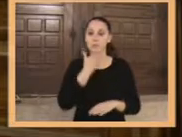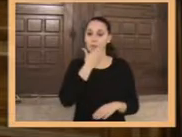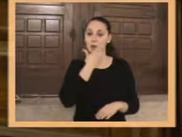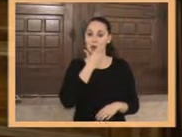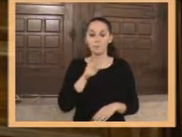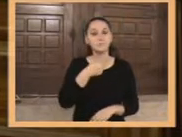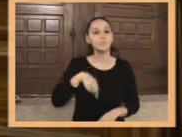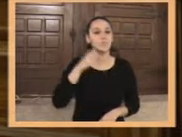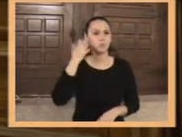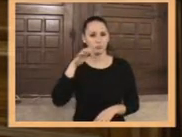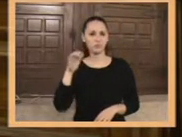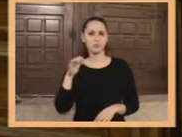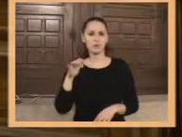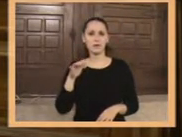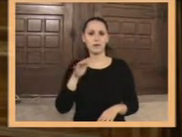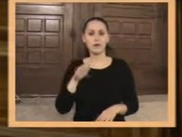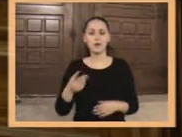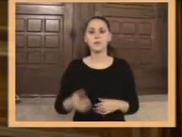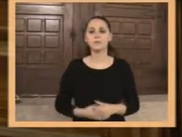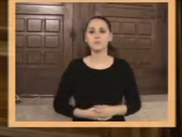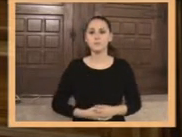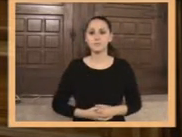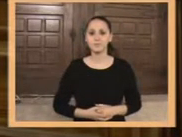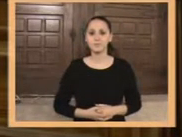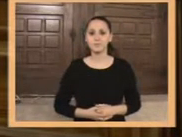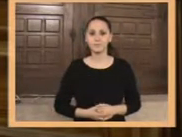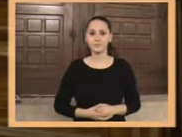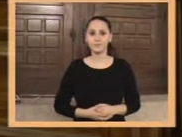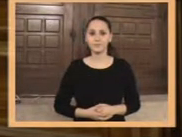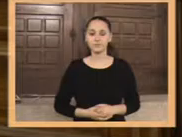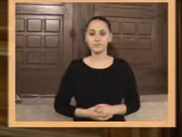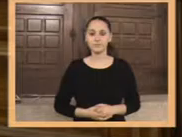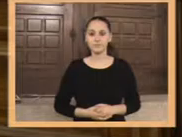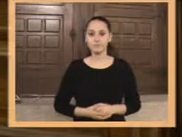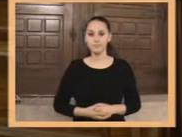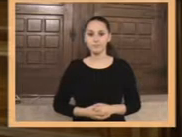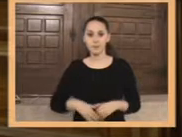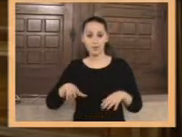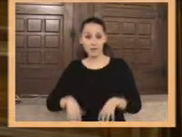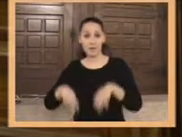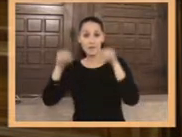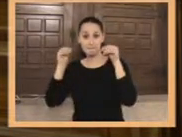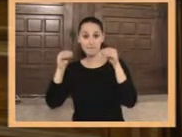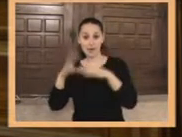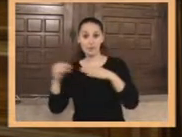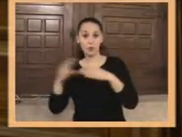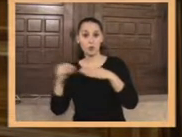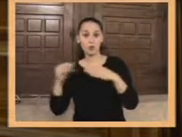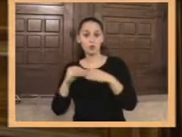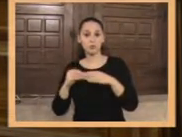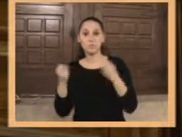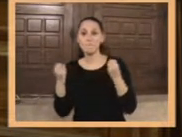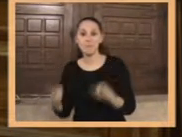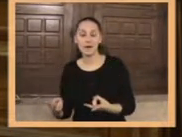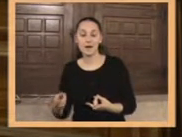por qué el uso que se destinaba precisamente del Palacio del Arcediano era también para archivo municipal. Entonces, queríamos